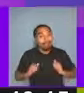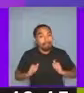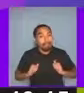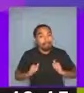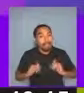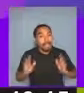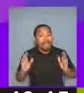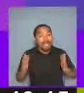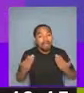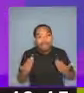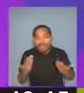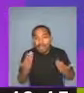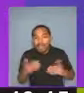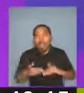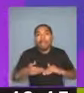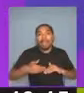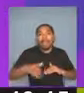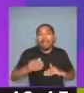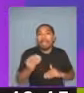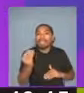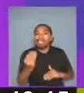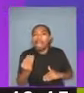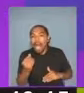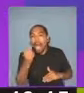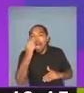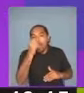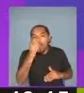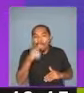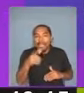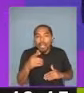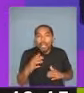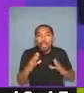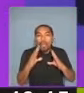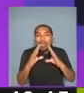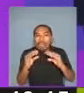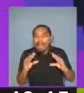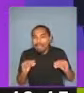el fin de semana, ya con la Nochebuena, también con la Navidad.